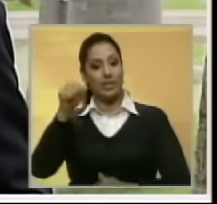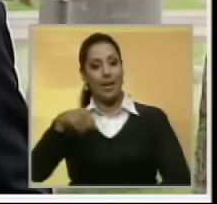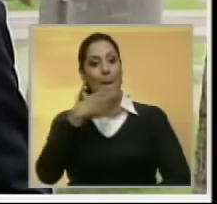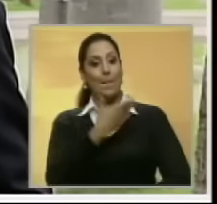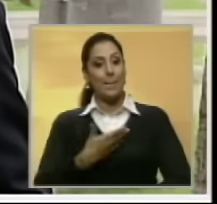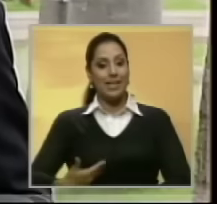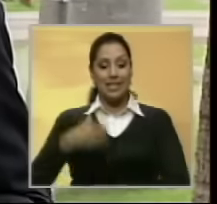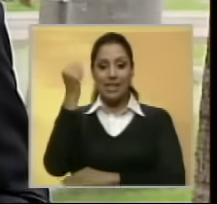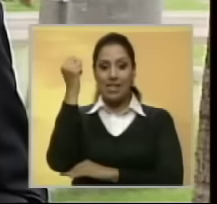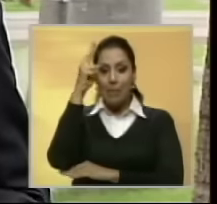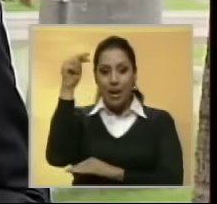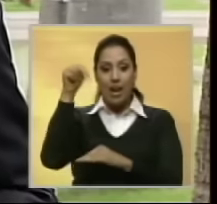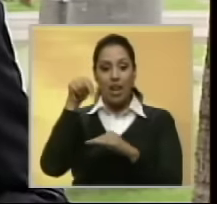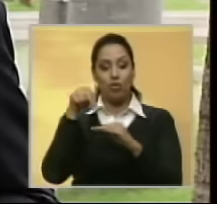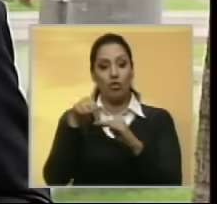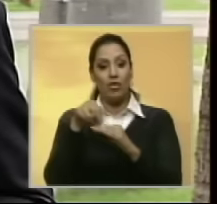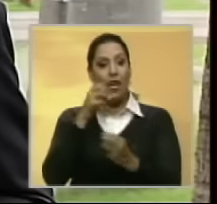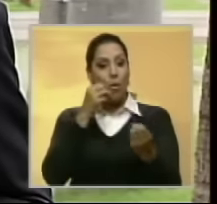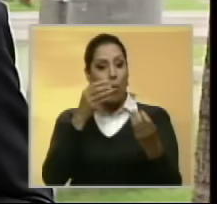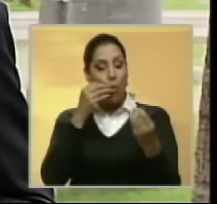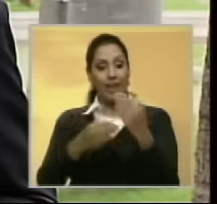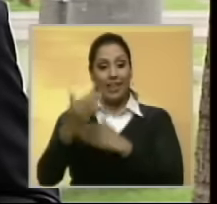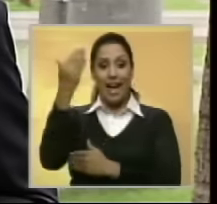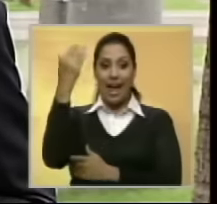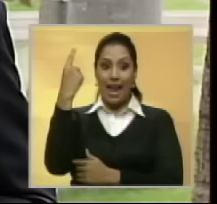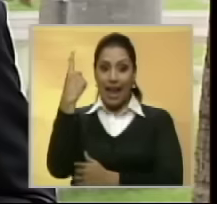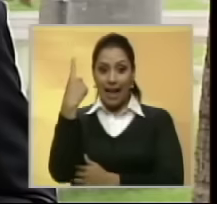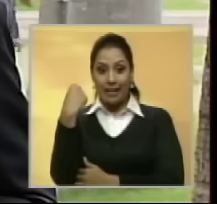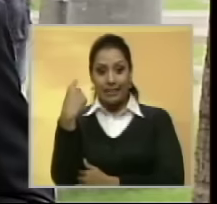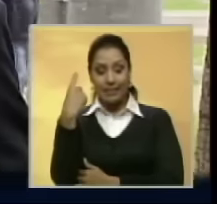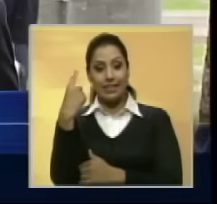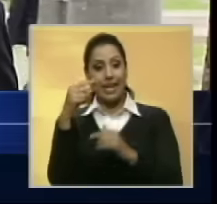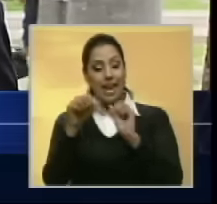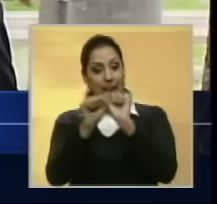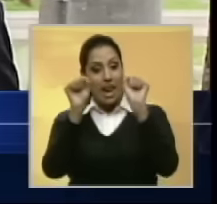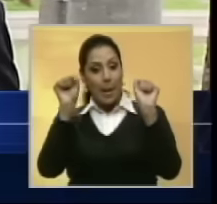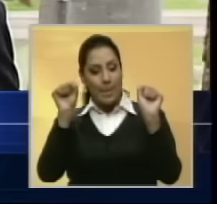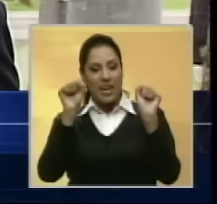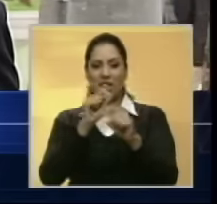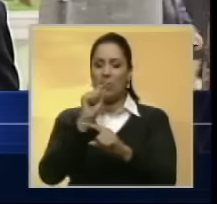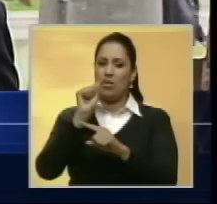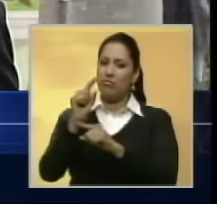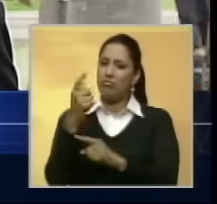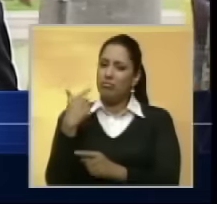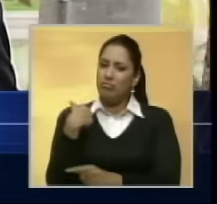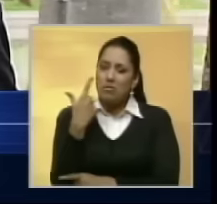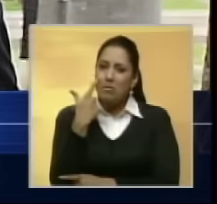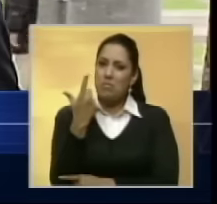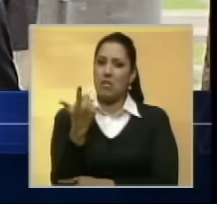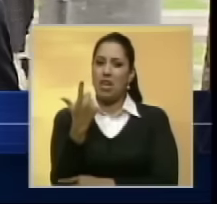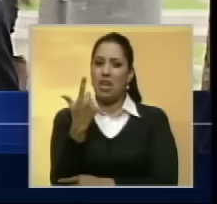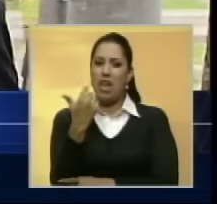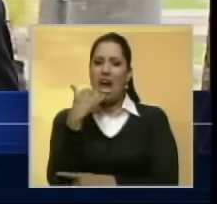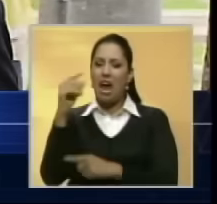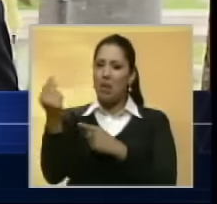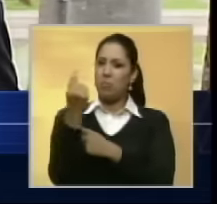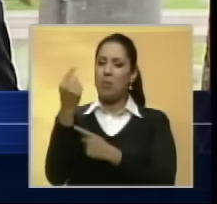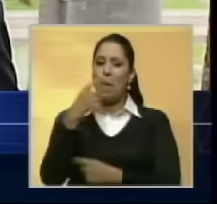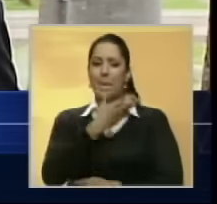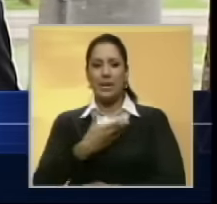presidente de la Asamblea Nacional, en declaraciones que rindió esta mañana, deploró la advertencia que hizo